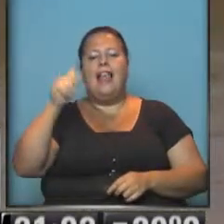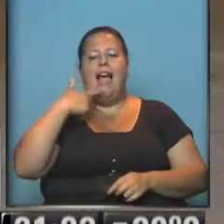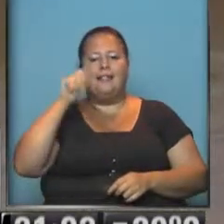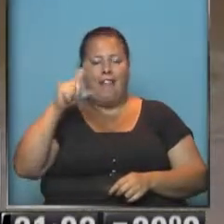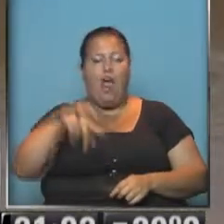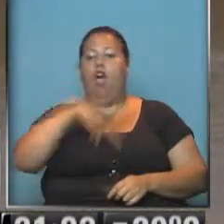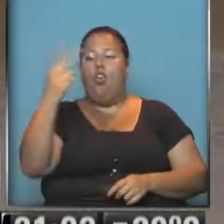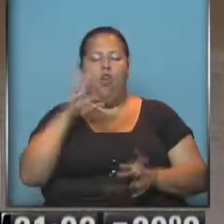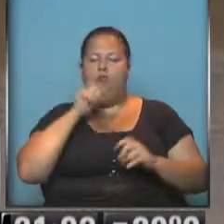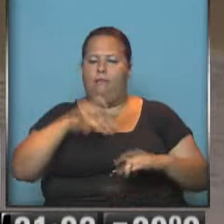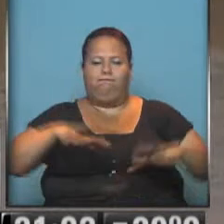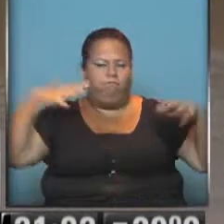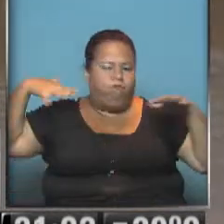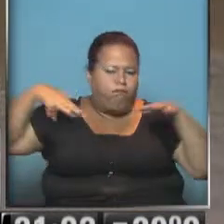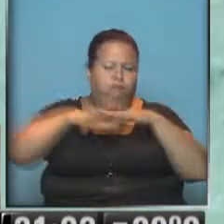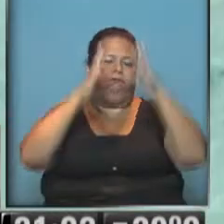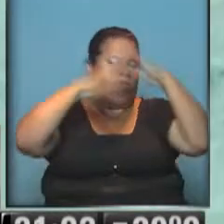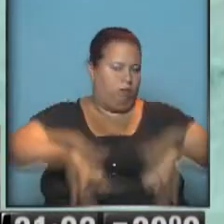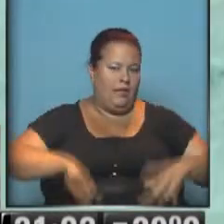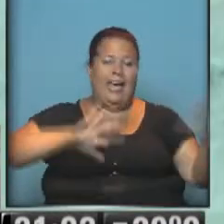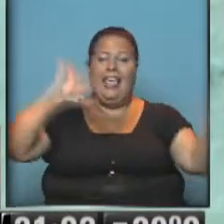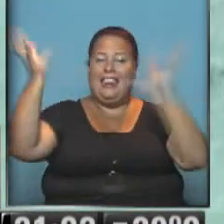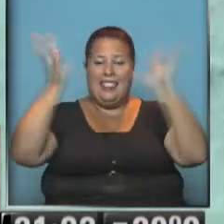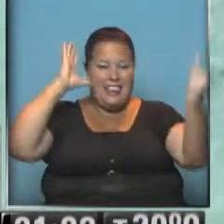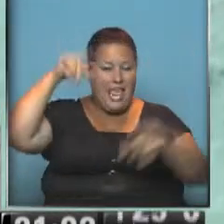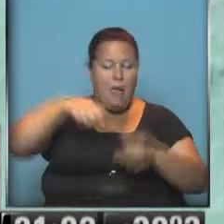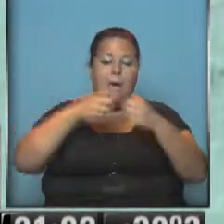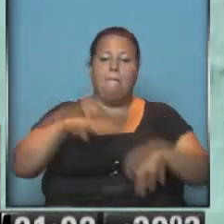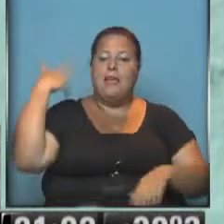no soportaron la fuerza del agua. Los temporales en esta provincia,